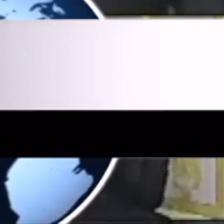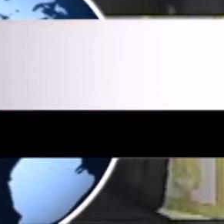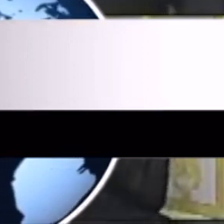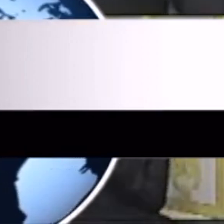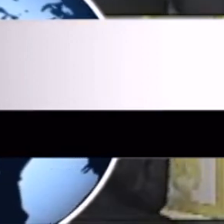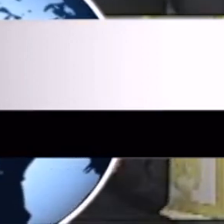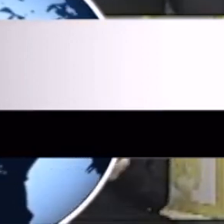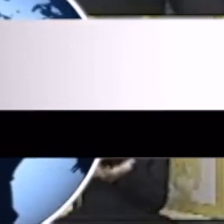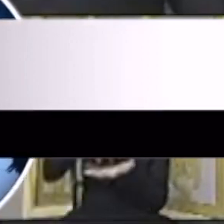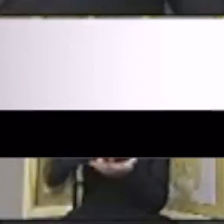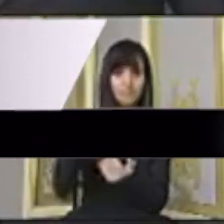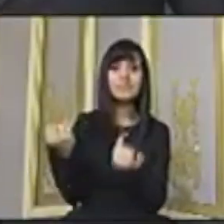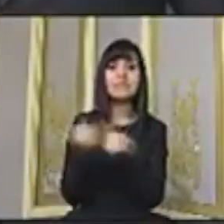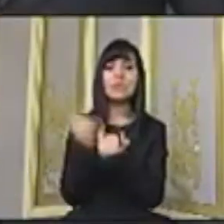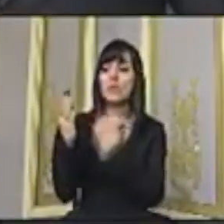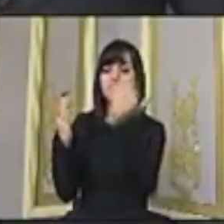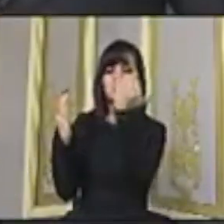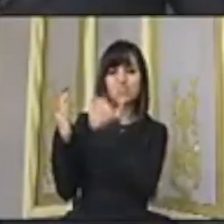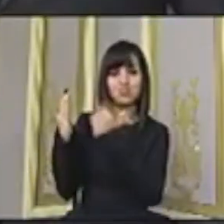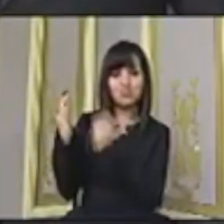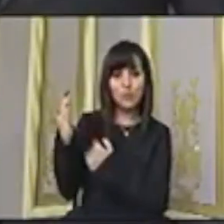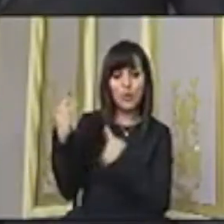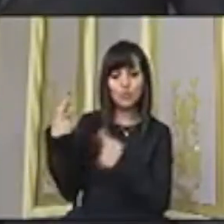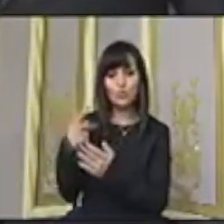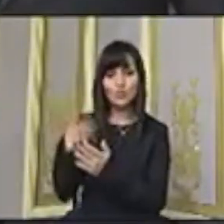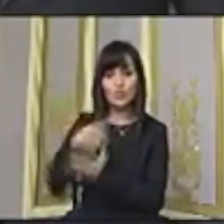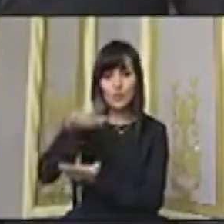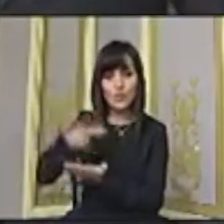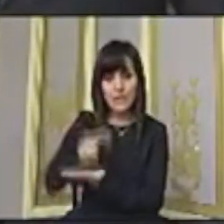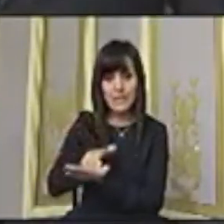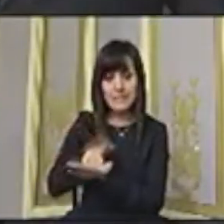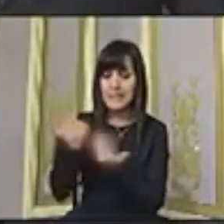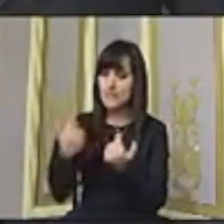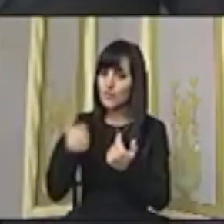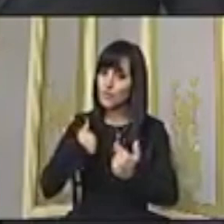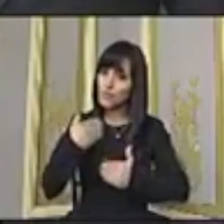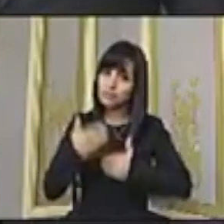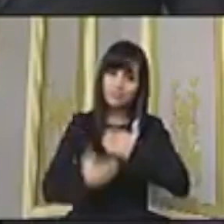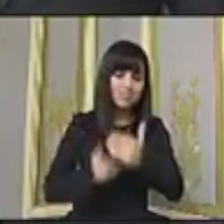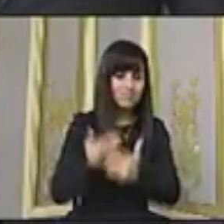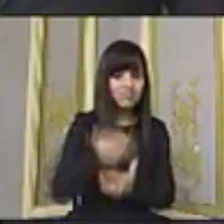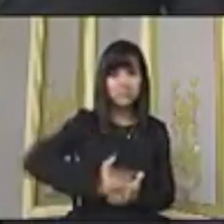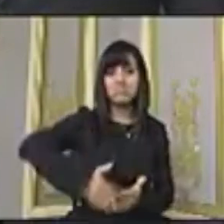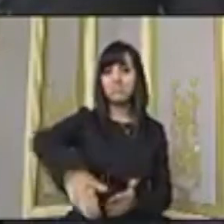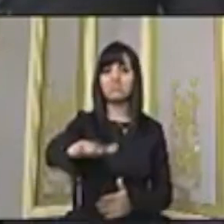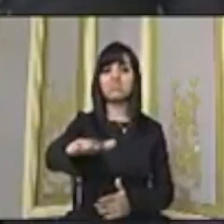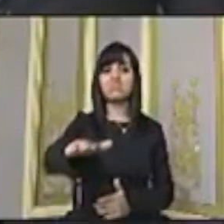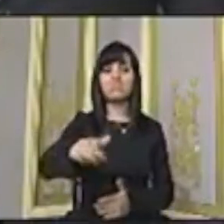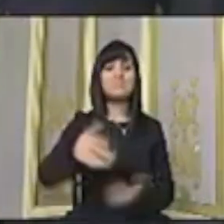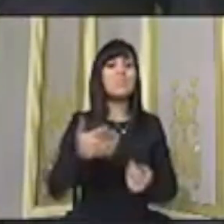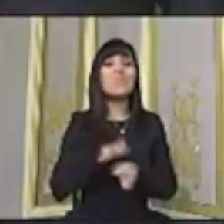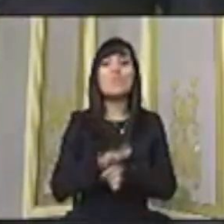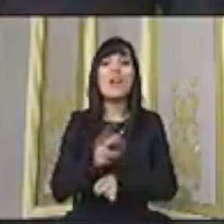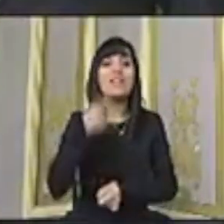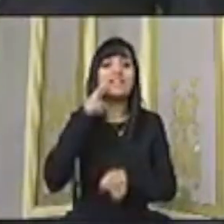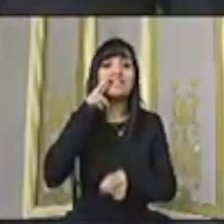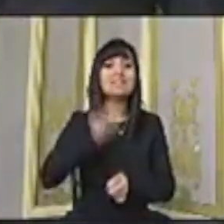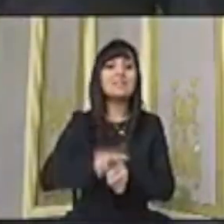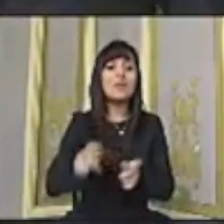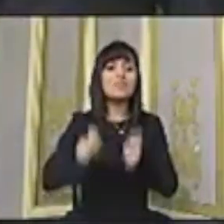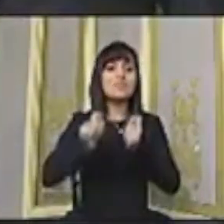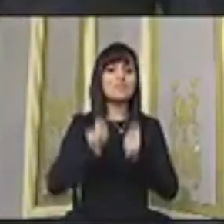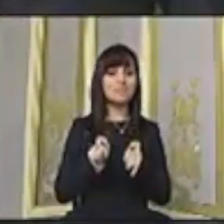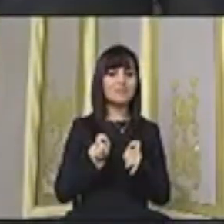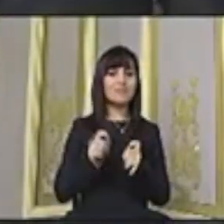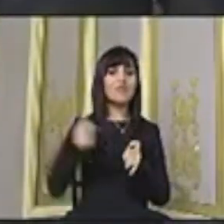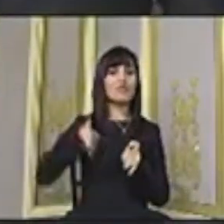la particular del Estado, las leyes que de ambas emanen, y desempeñar leal y patrióticamente el cargo de gobernador sustituto que